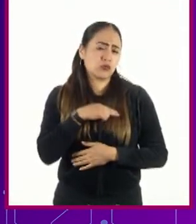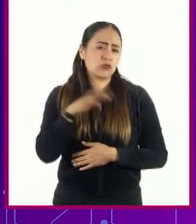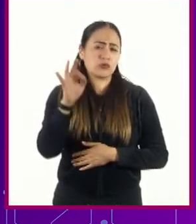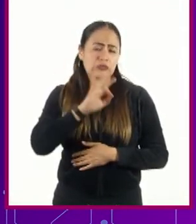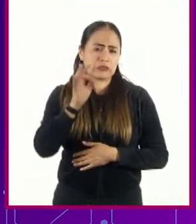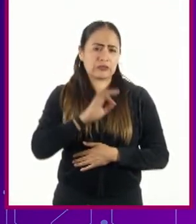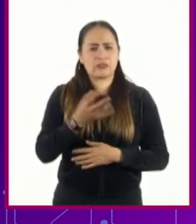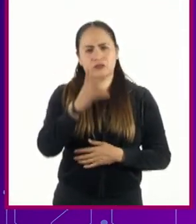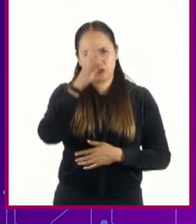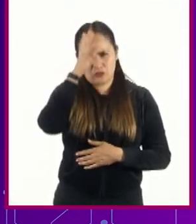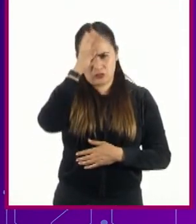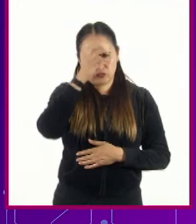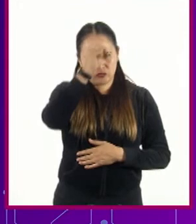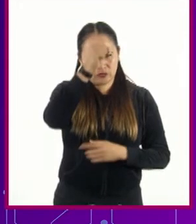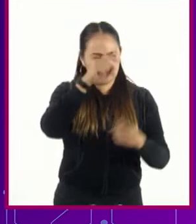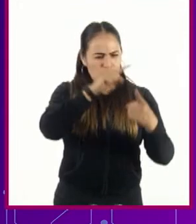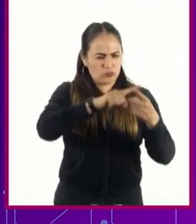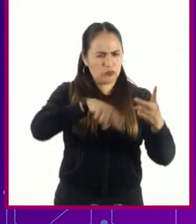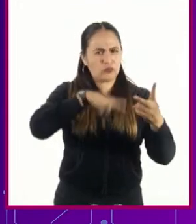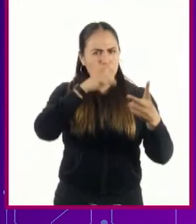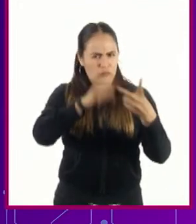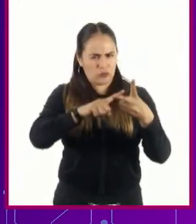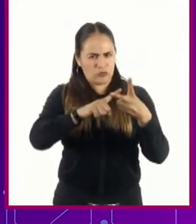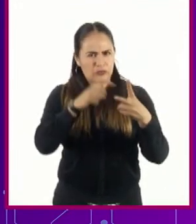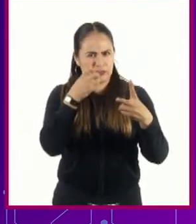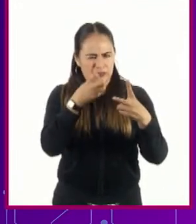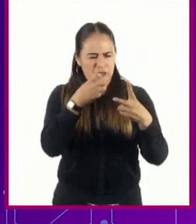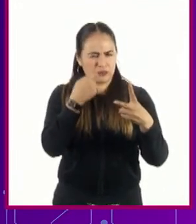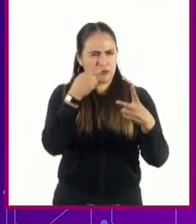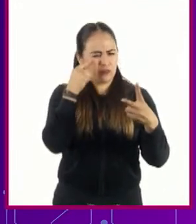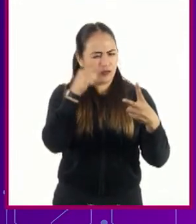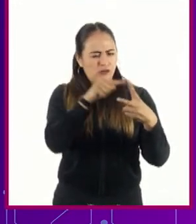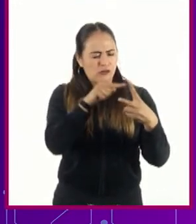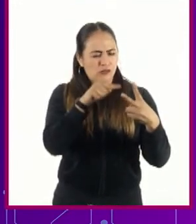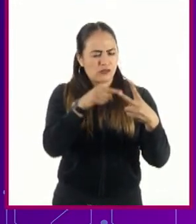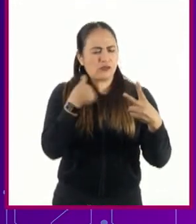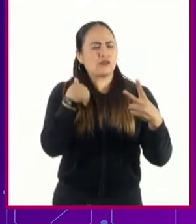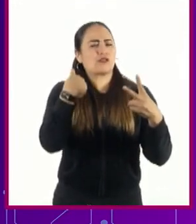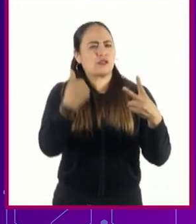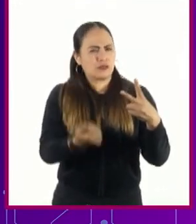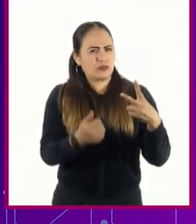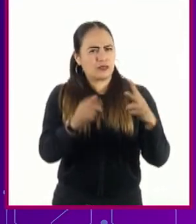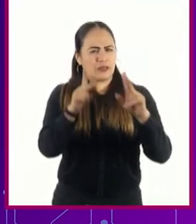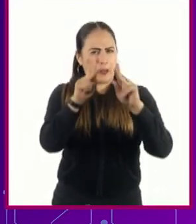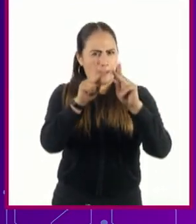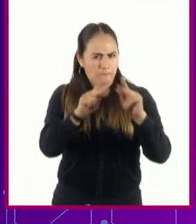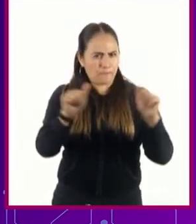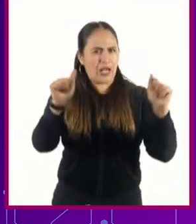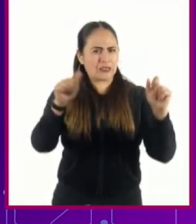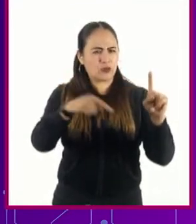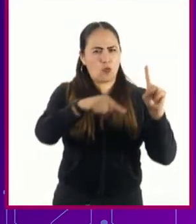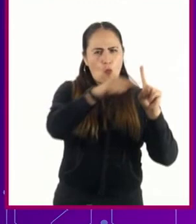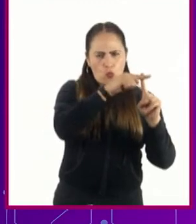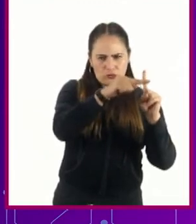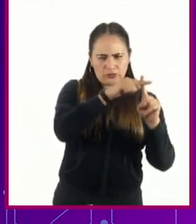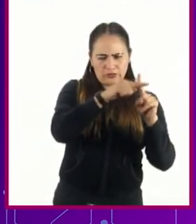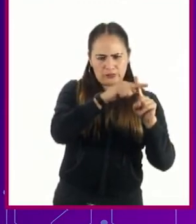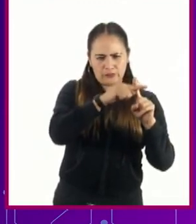dos términos que son centrales para entender este concepto de paz en sentido positivo y